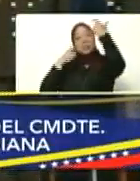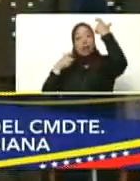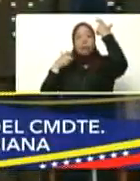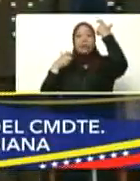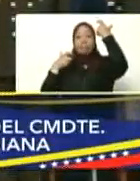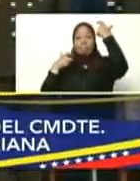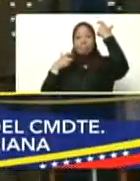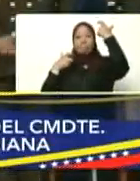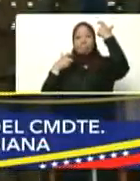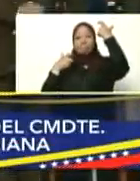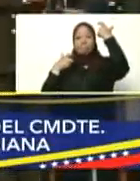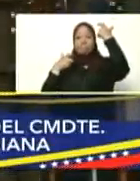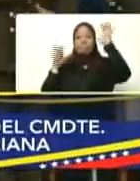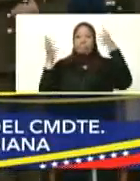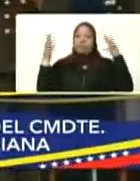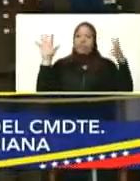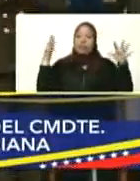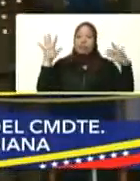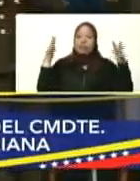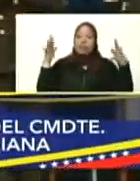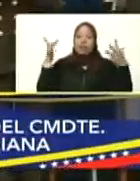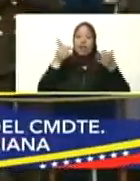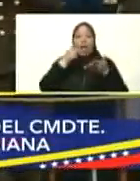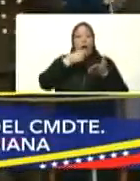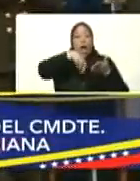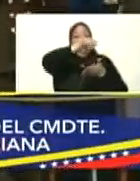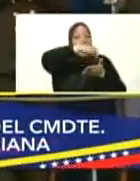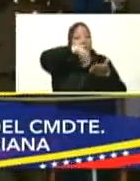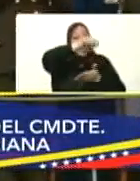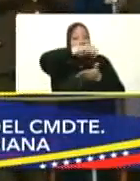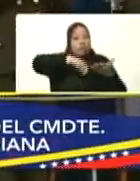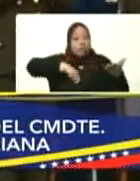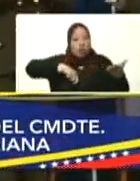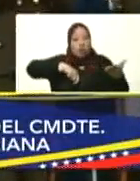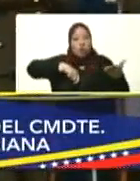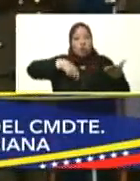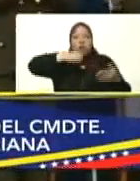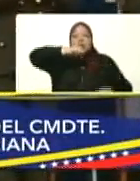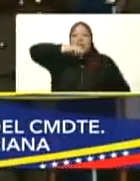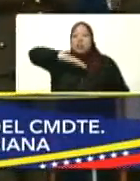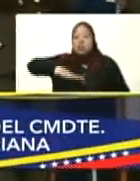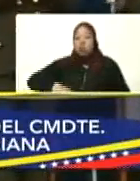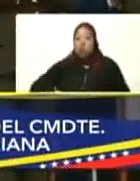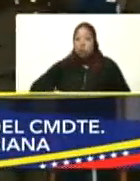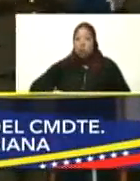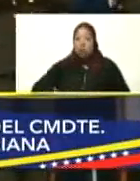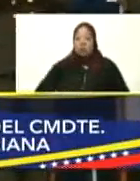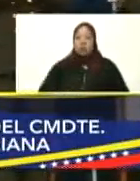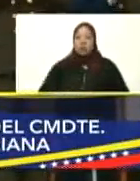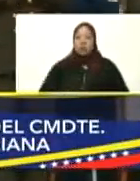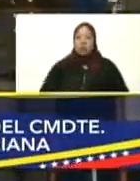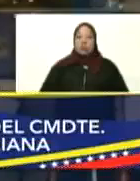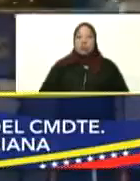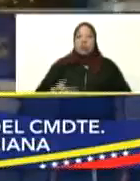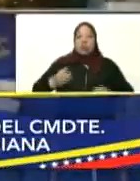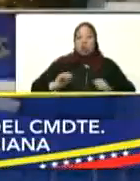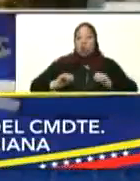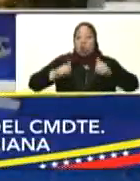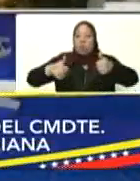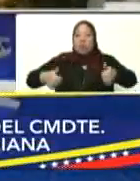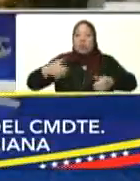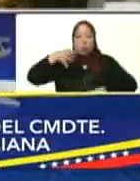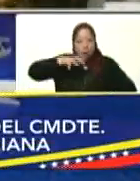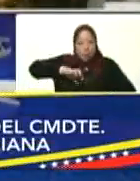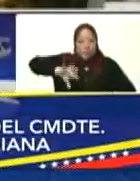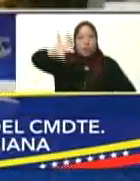Frías, que escribió la historia y abrió las puertas de nuestra